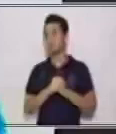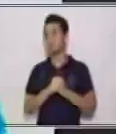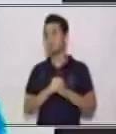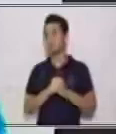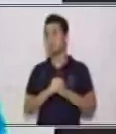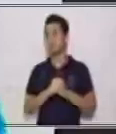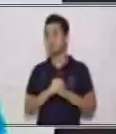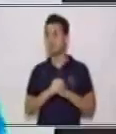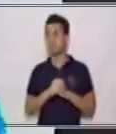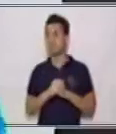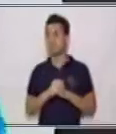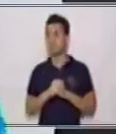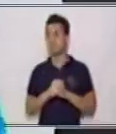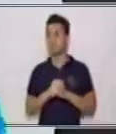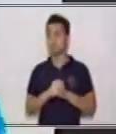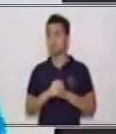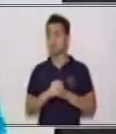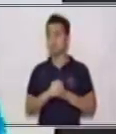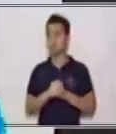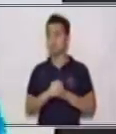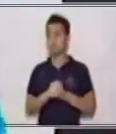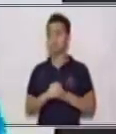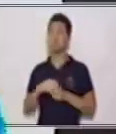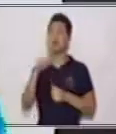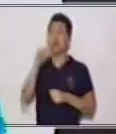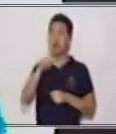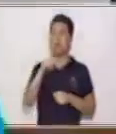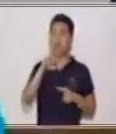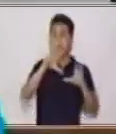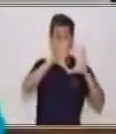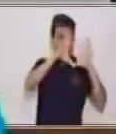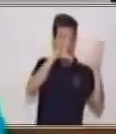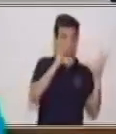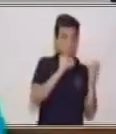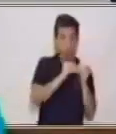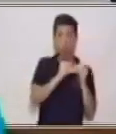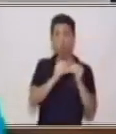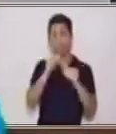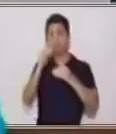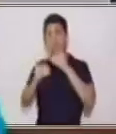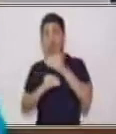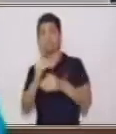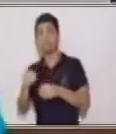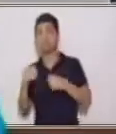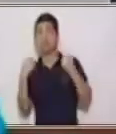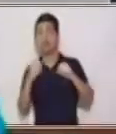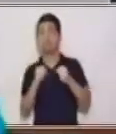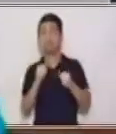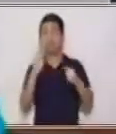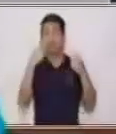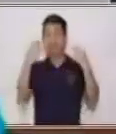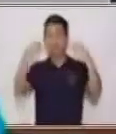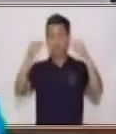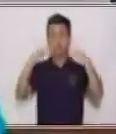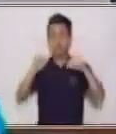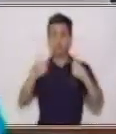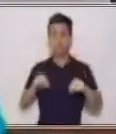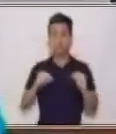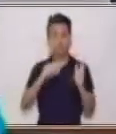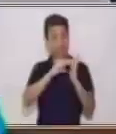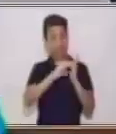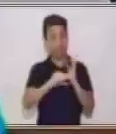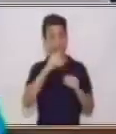de esto es donde ya se empieza a dar la composición y la revisión del texto, porque fíjate que es importante que le des a